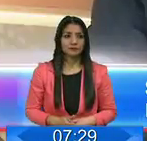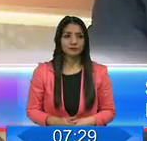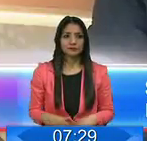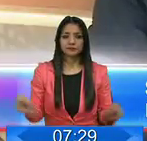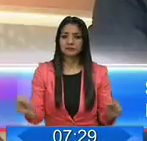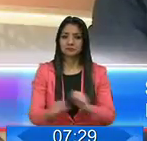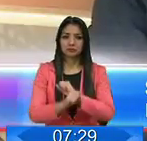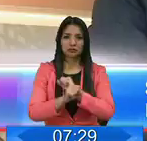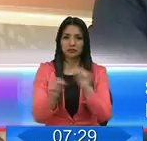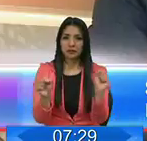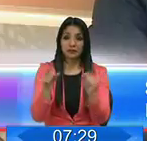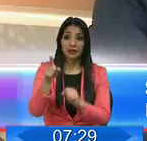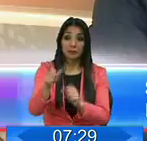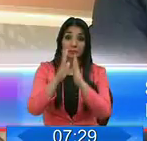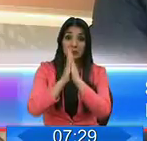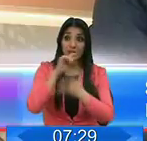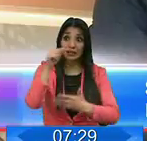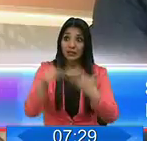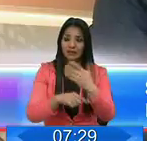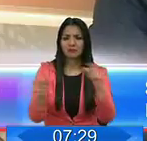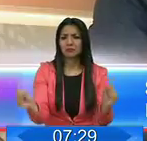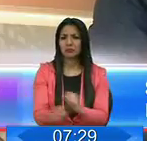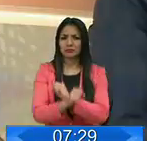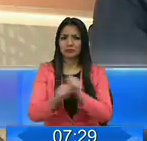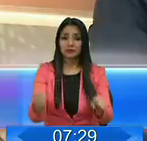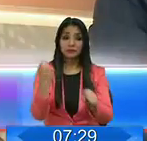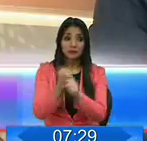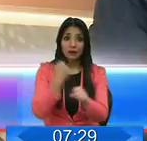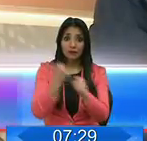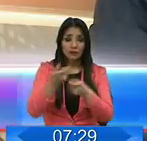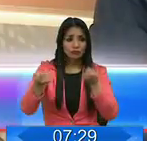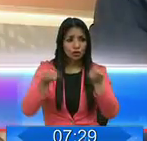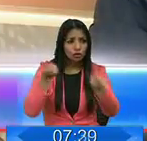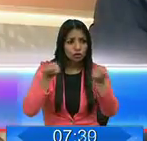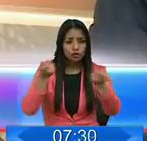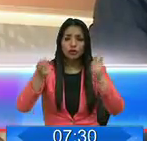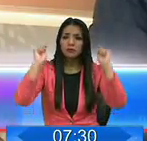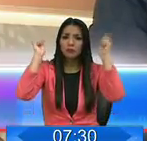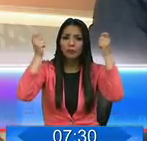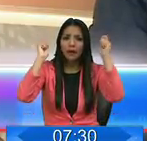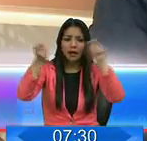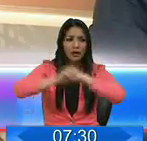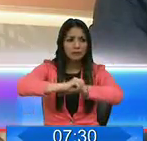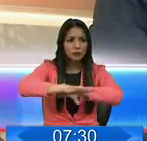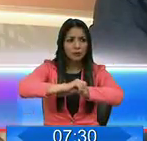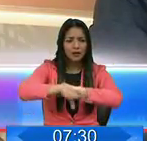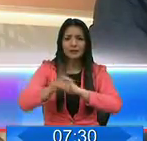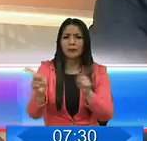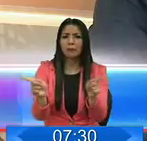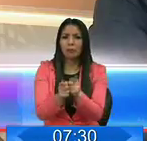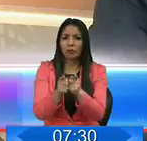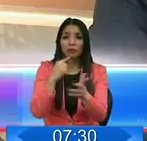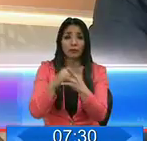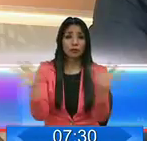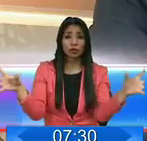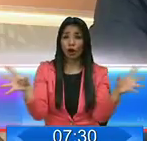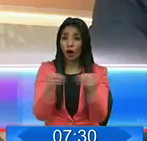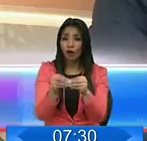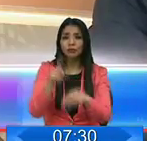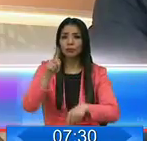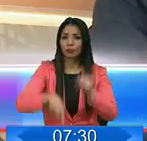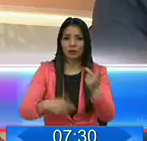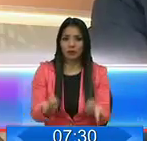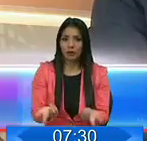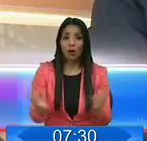hagamos de acuerdo a lo que ellos quieren, ¿no? El trabajo de monitoreo de publicidad y propaganda sería mínimo. No podría yo generar todo lo que ellos quieren y además determinar,